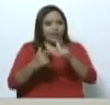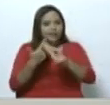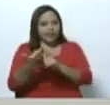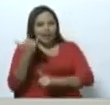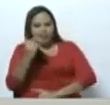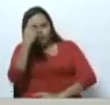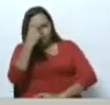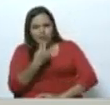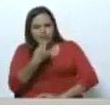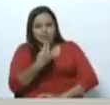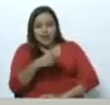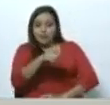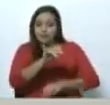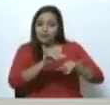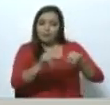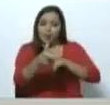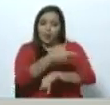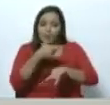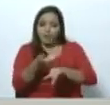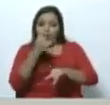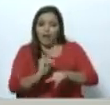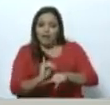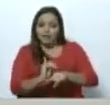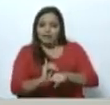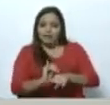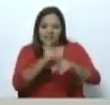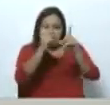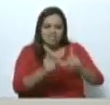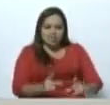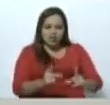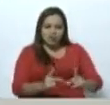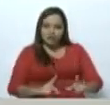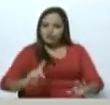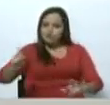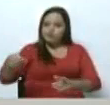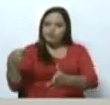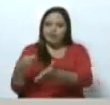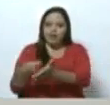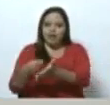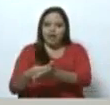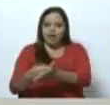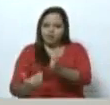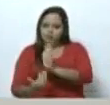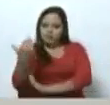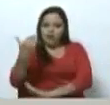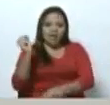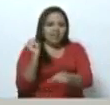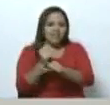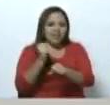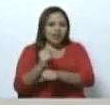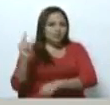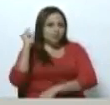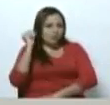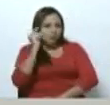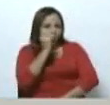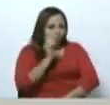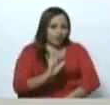Y ahí es donde el gobierno entonces toma la acción de aumentarle el sueldo a los trabajadores y las trabajadoras el